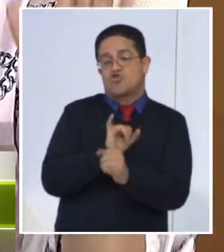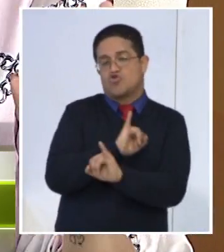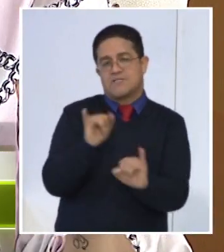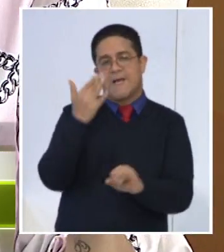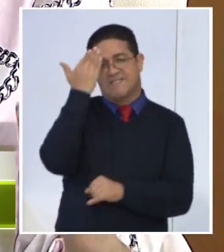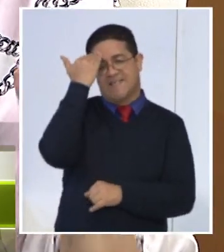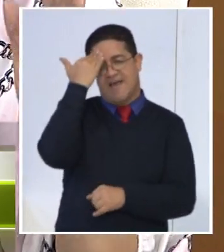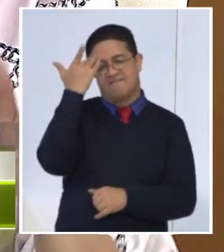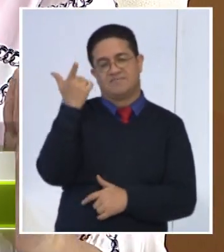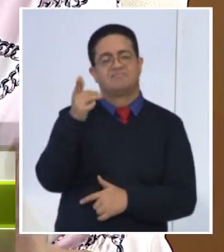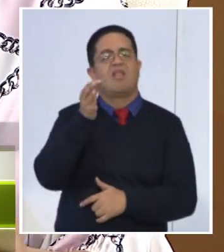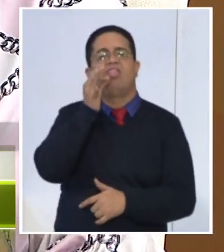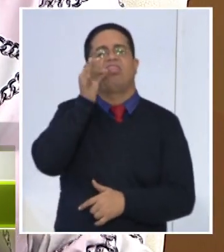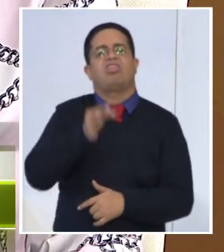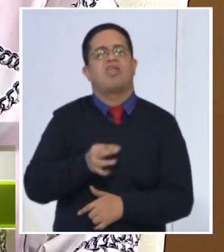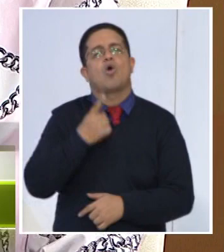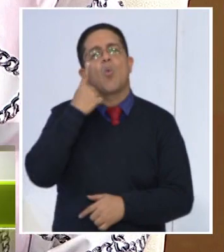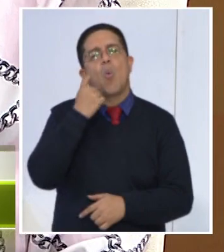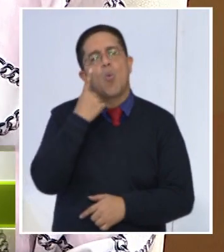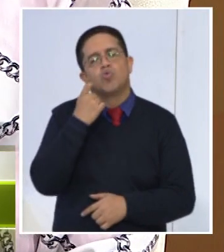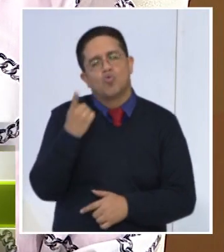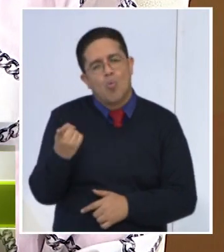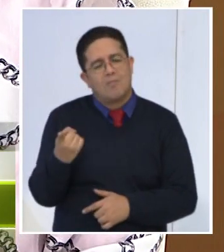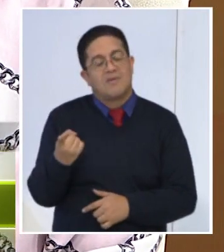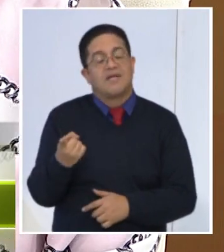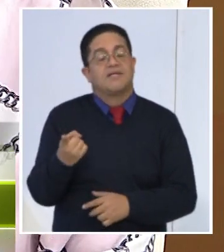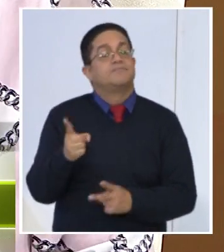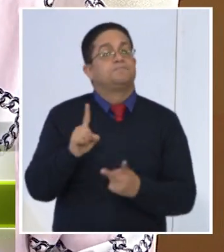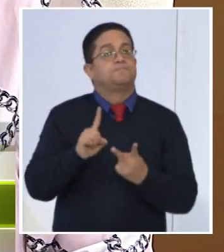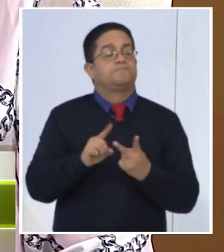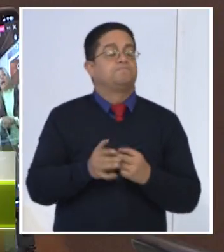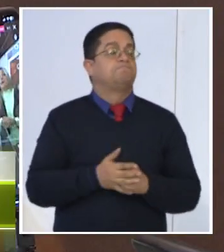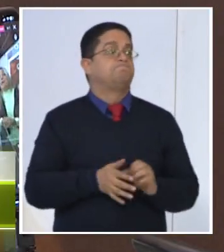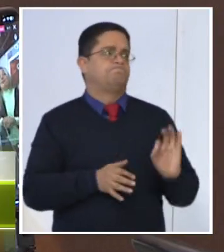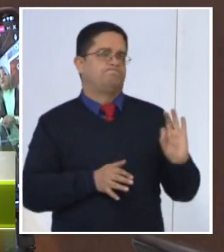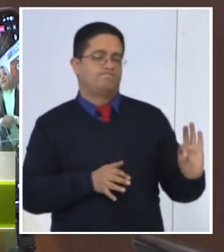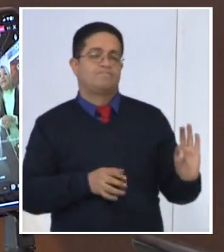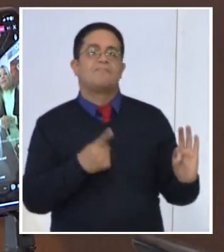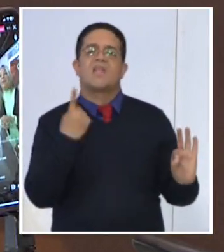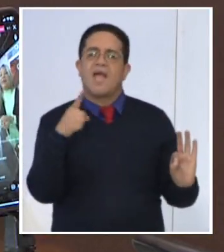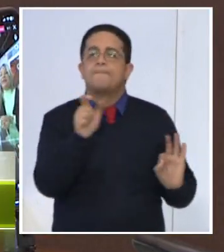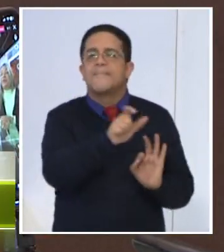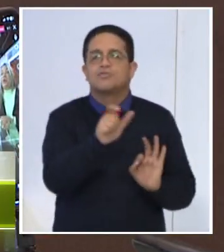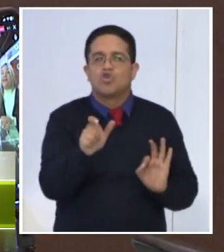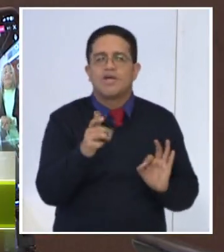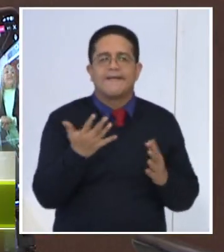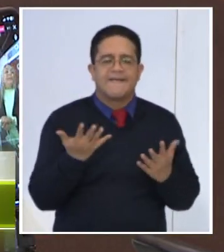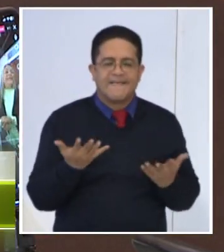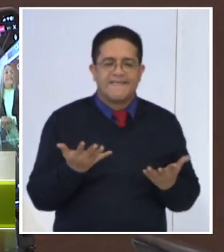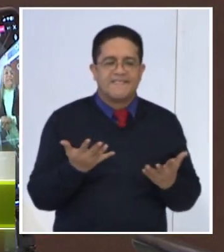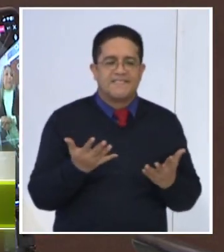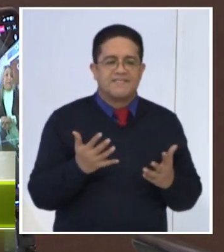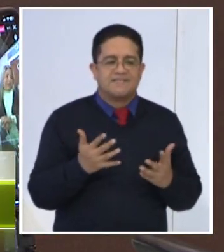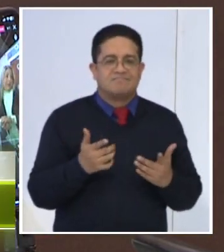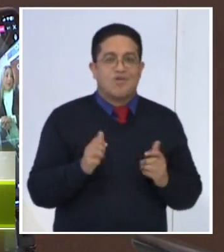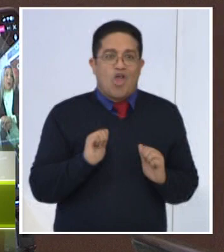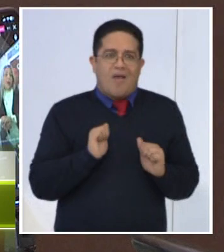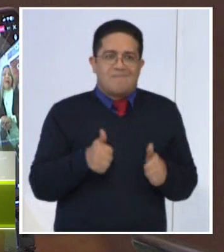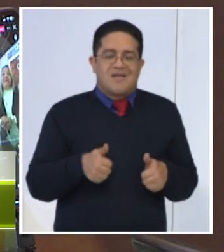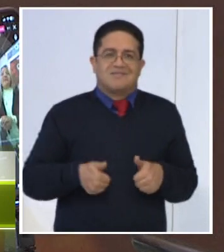están como que preparados, ya tienen su artillería completa. Exactamente. Hay unas personas que se pueden, de hecho, hacerse más